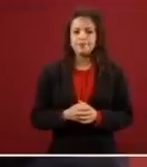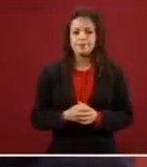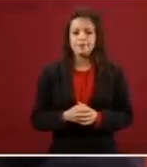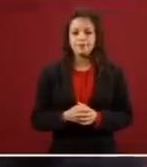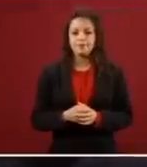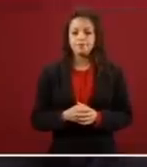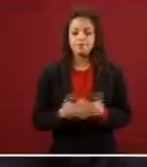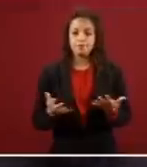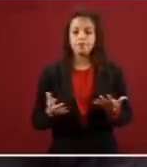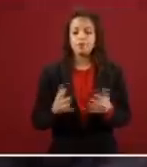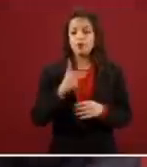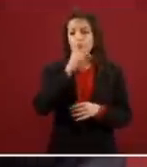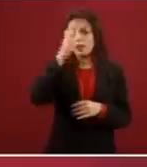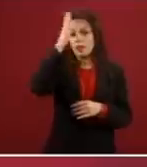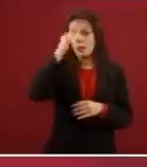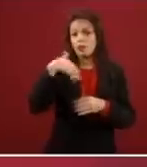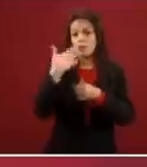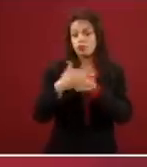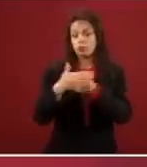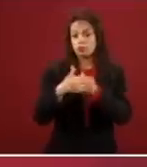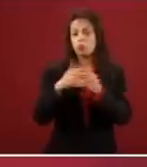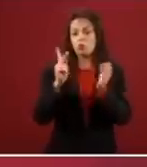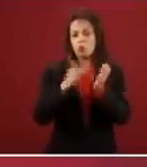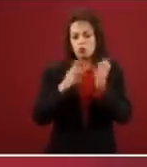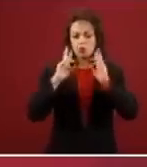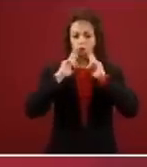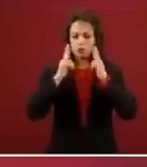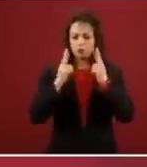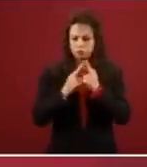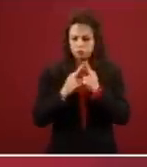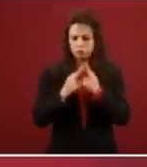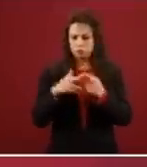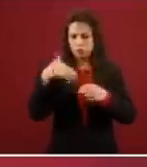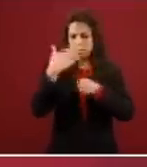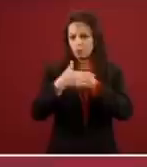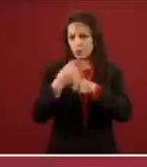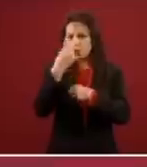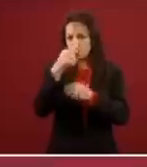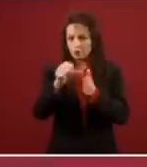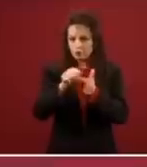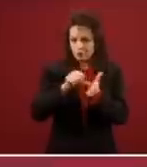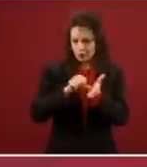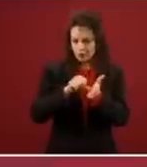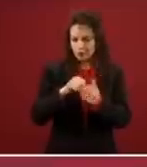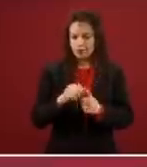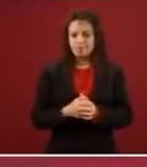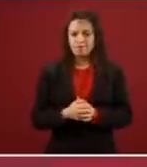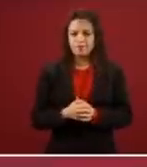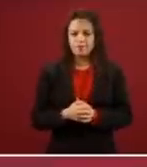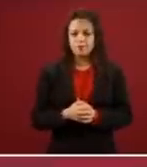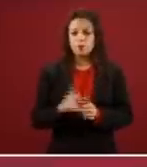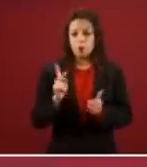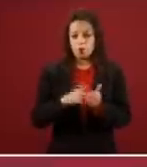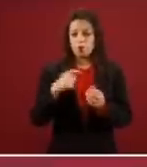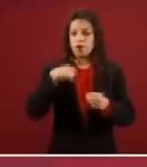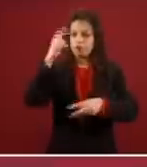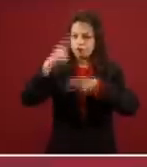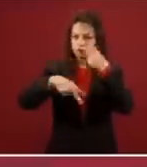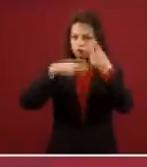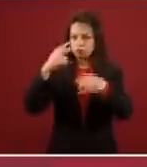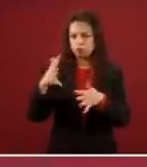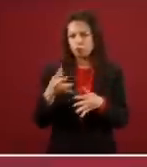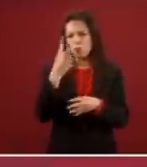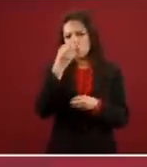Quedamos en reunirnos de nuevo en 2 meses y yo voy a regresar en